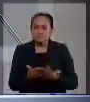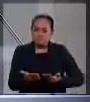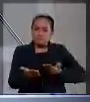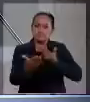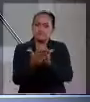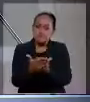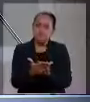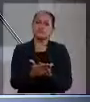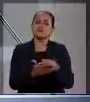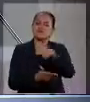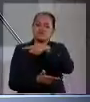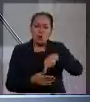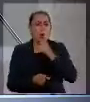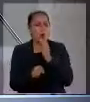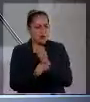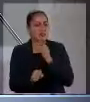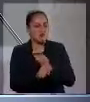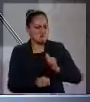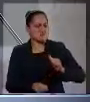aprovecho esta oportunidad,